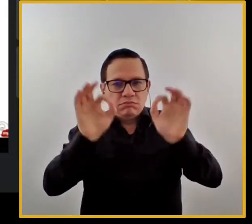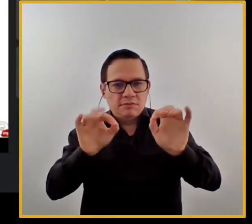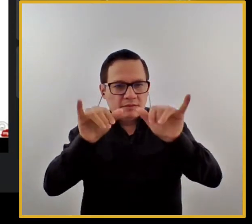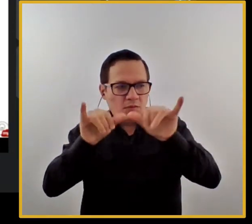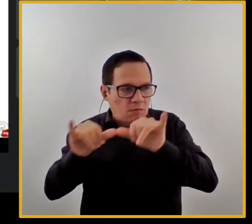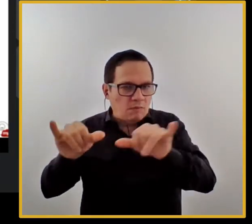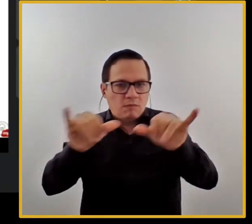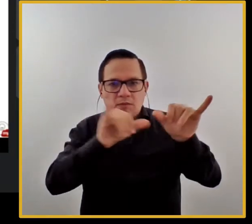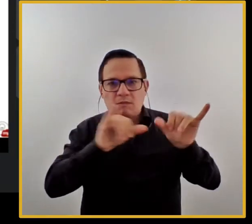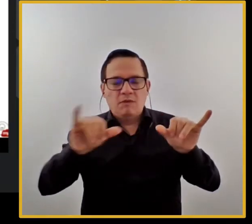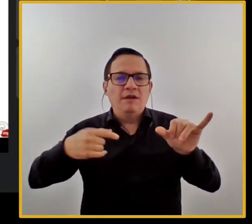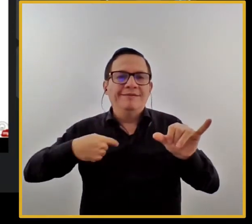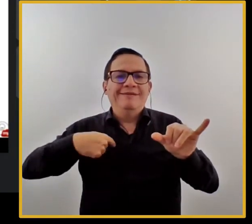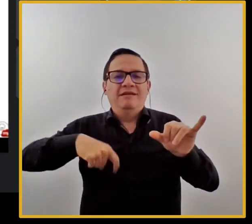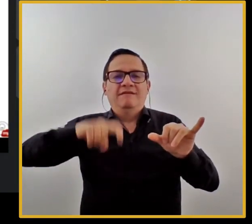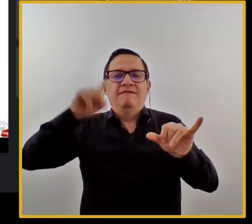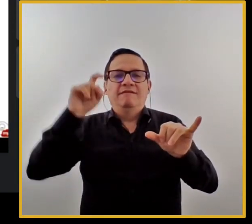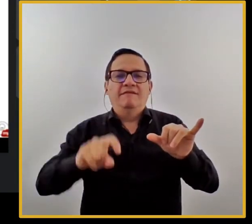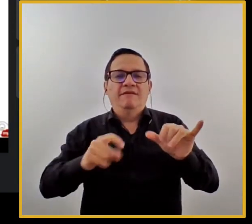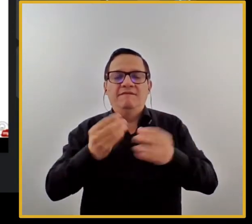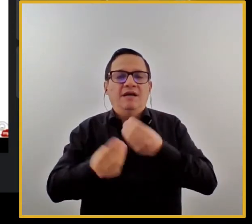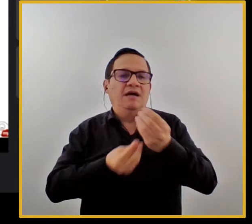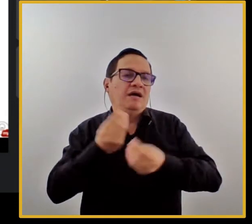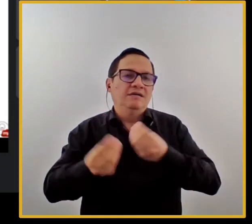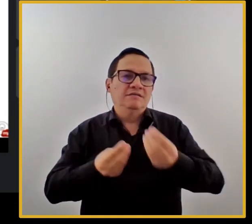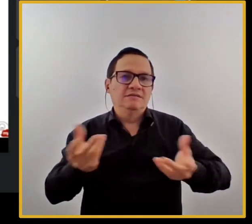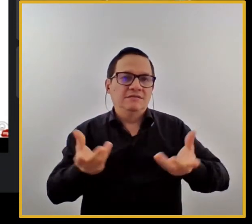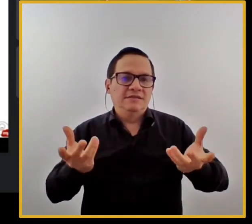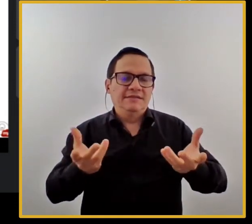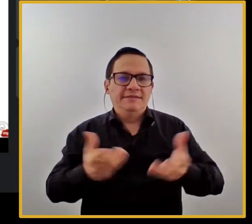homogénea, pues yo debo de hacer,